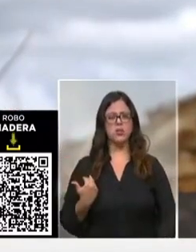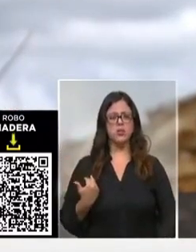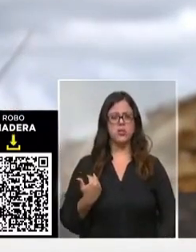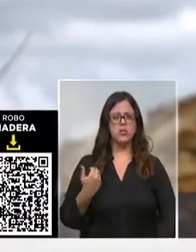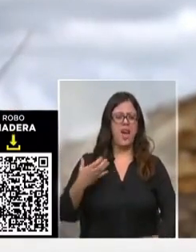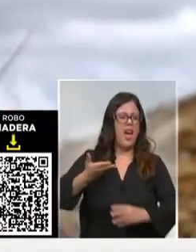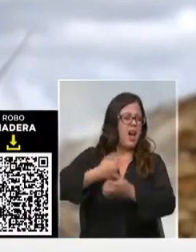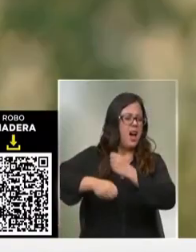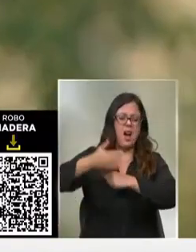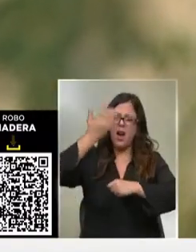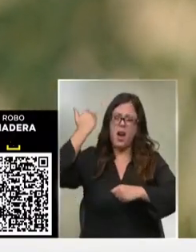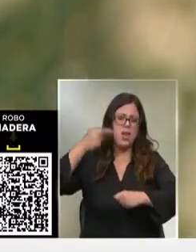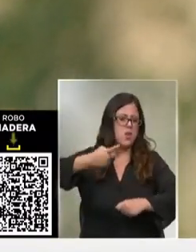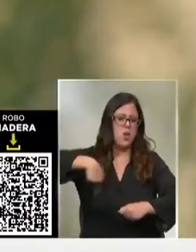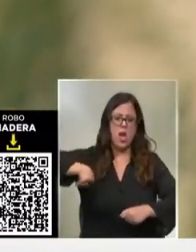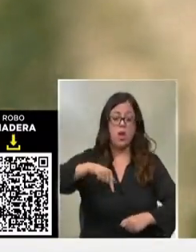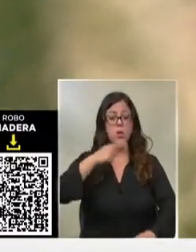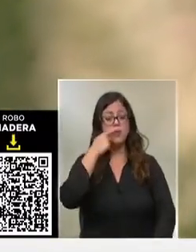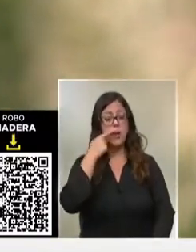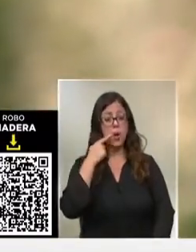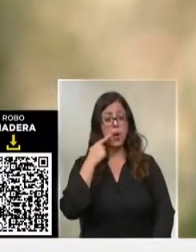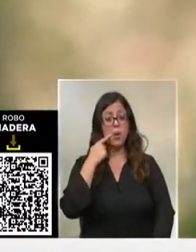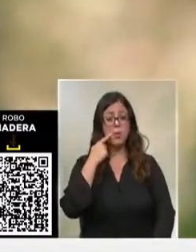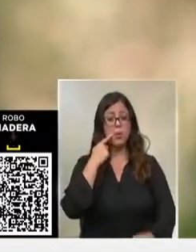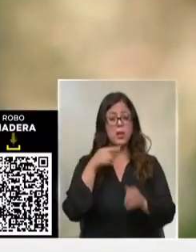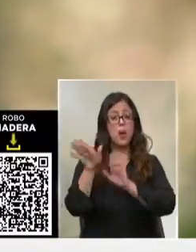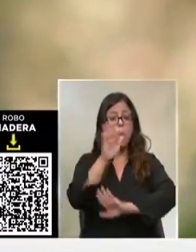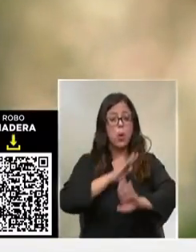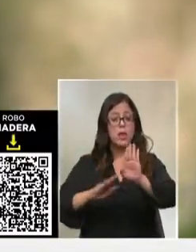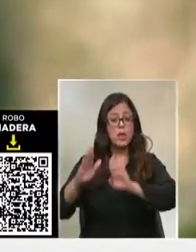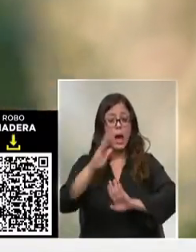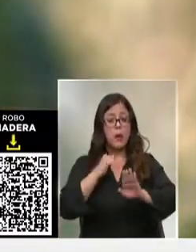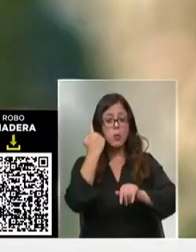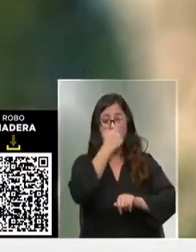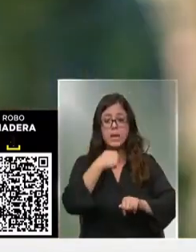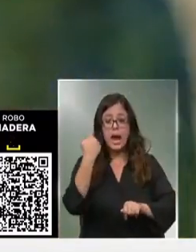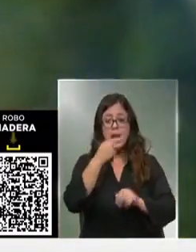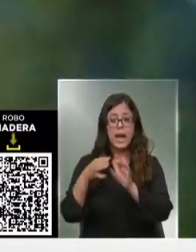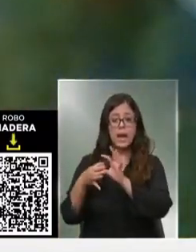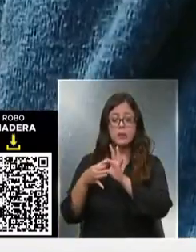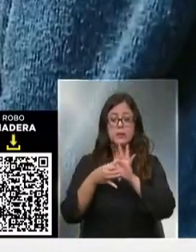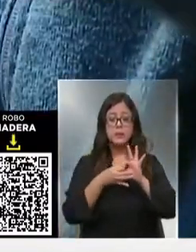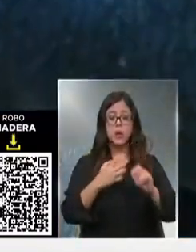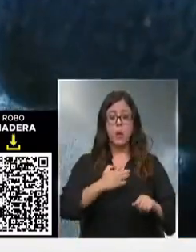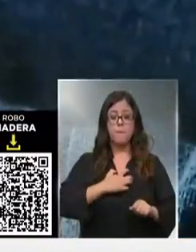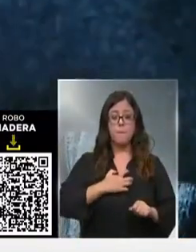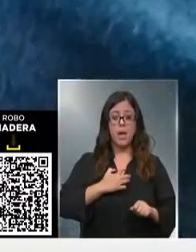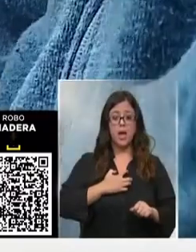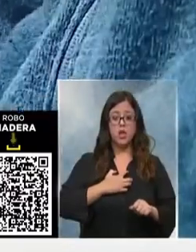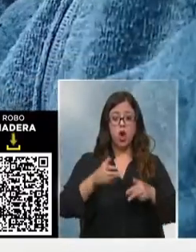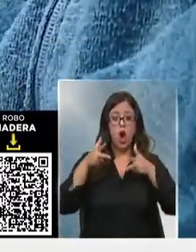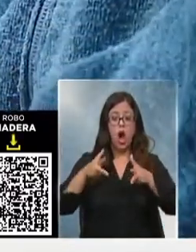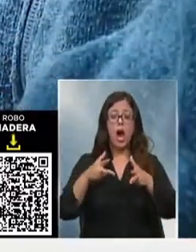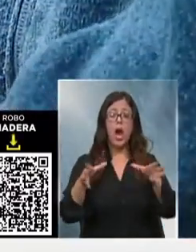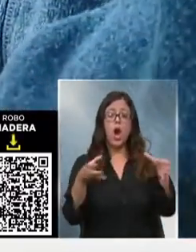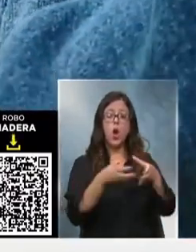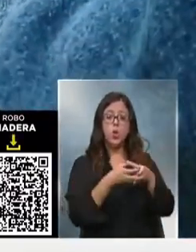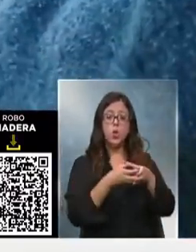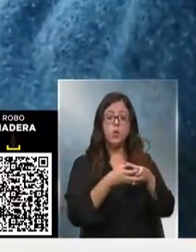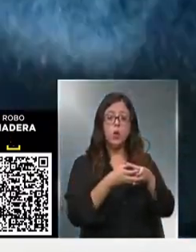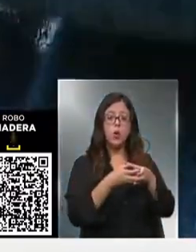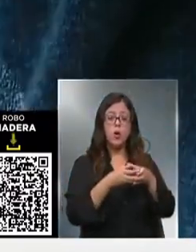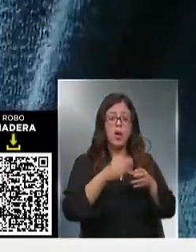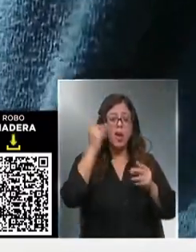años ya van años. El hombre a quien protegemos su identidad por miedo a represalias explica que el grupo crea